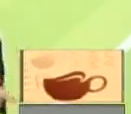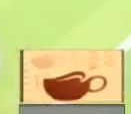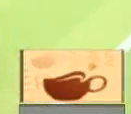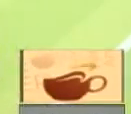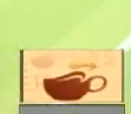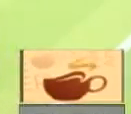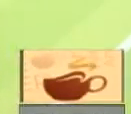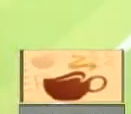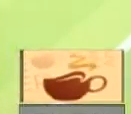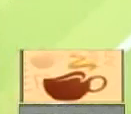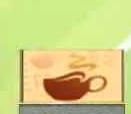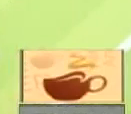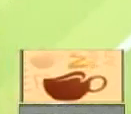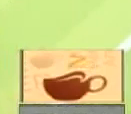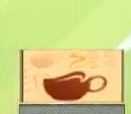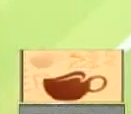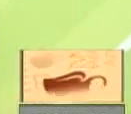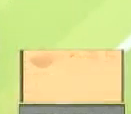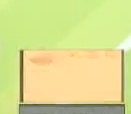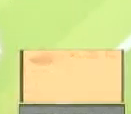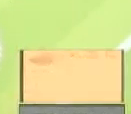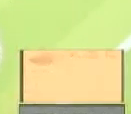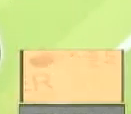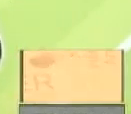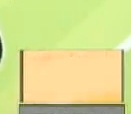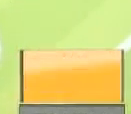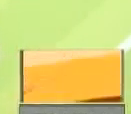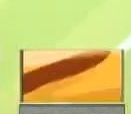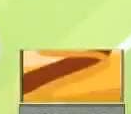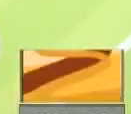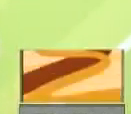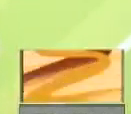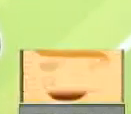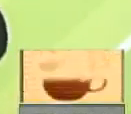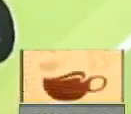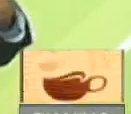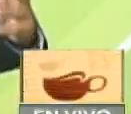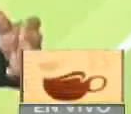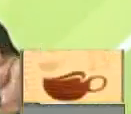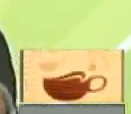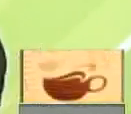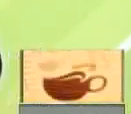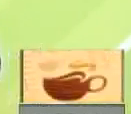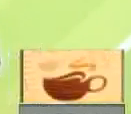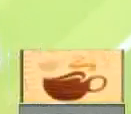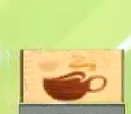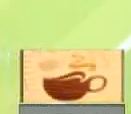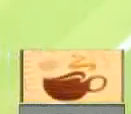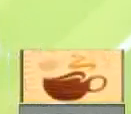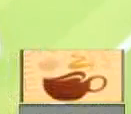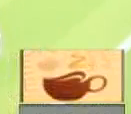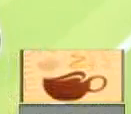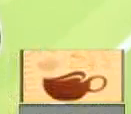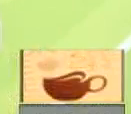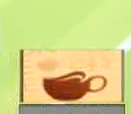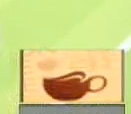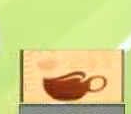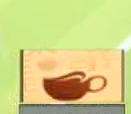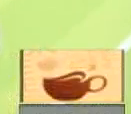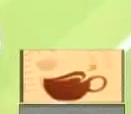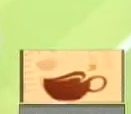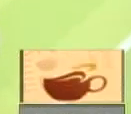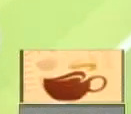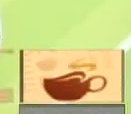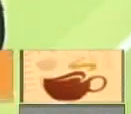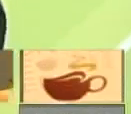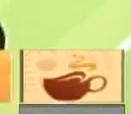la mediática internacional y de forma fascista, ¿no?, se busca aislar a Venezuela, contar